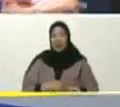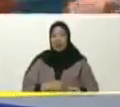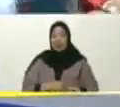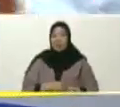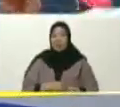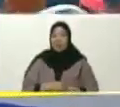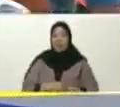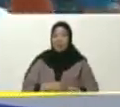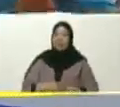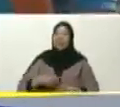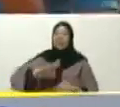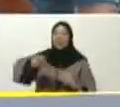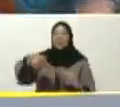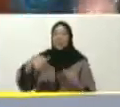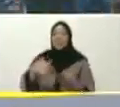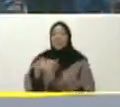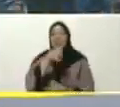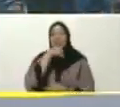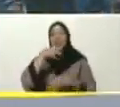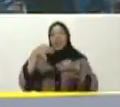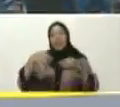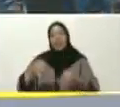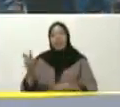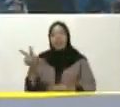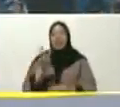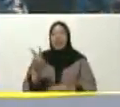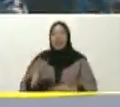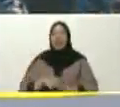todo el territorio nacional.